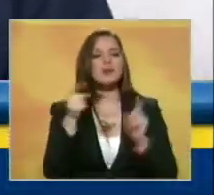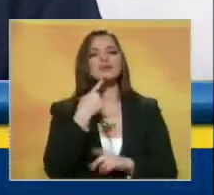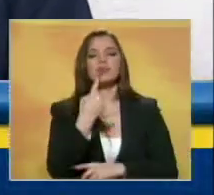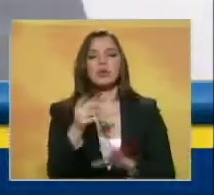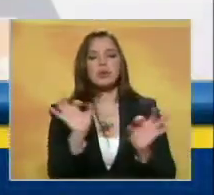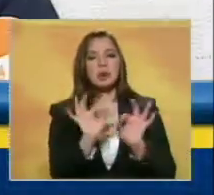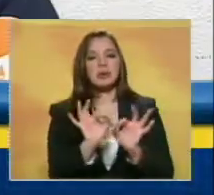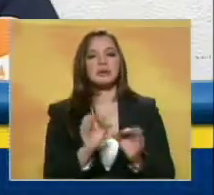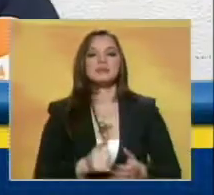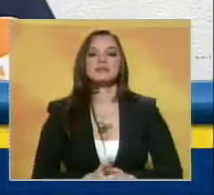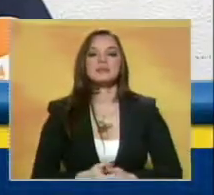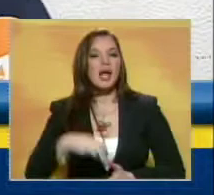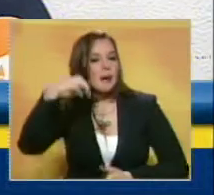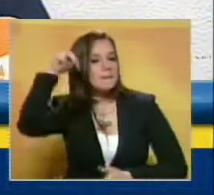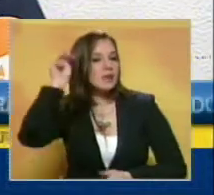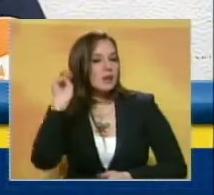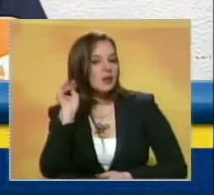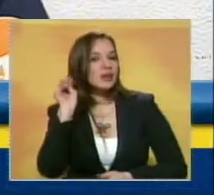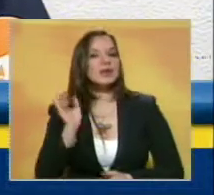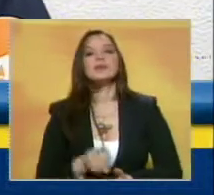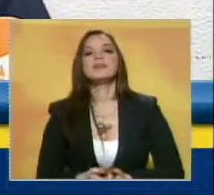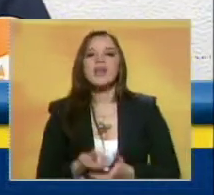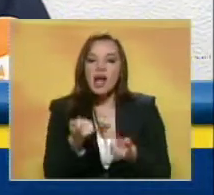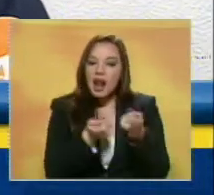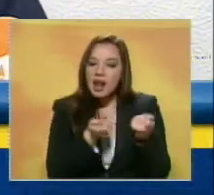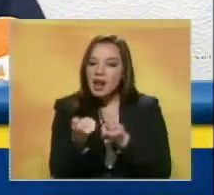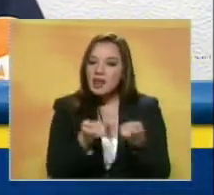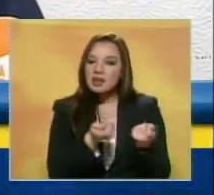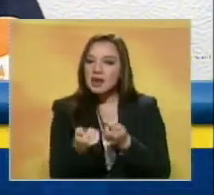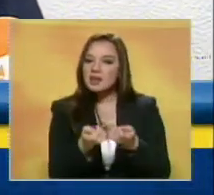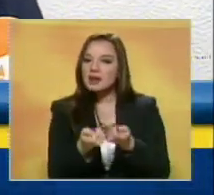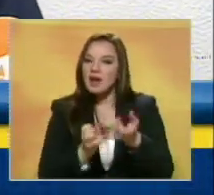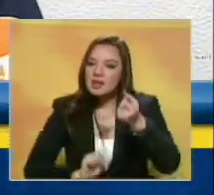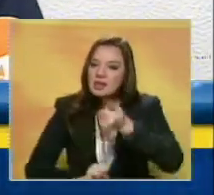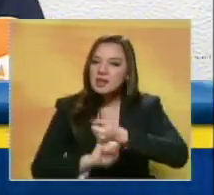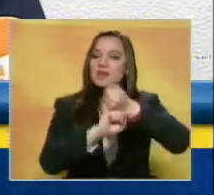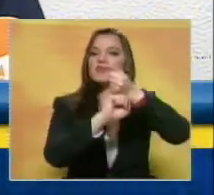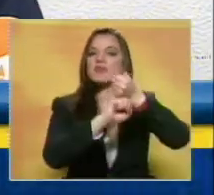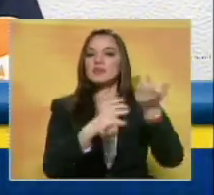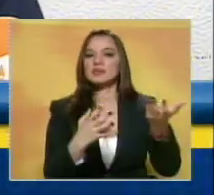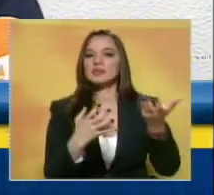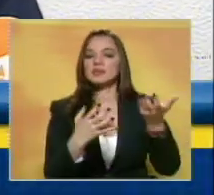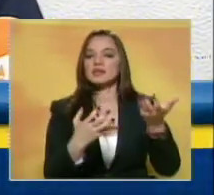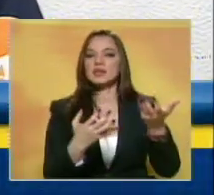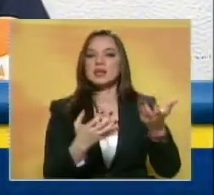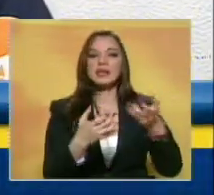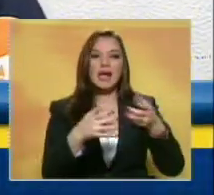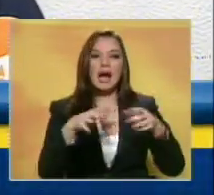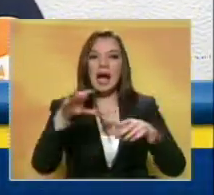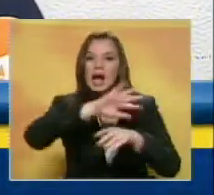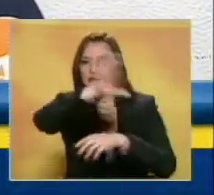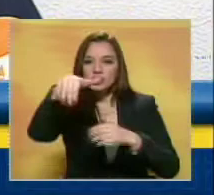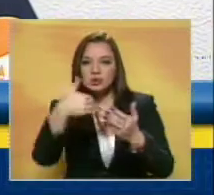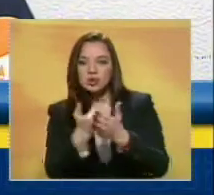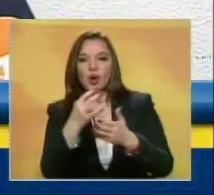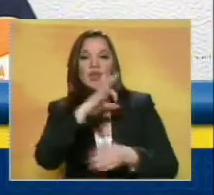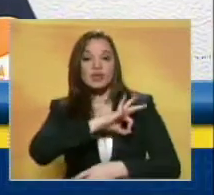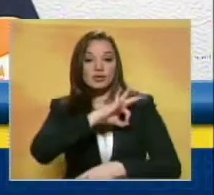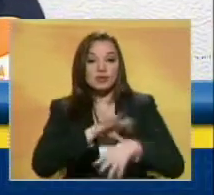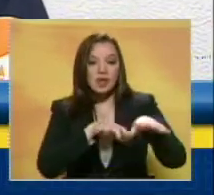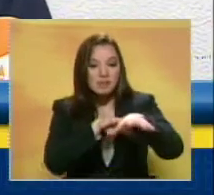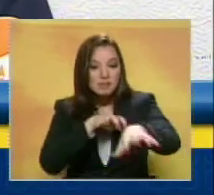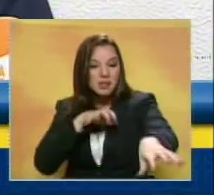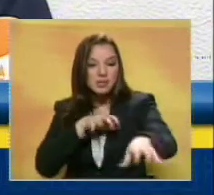sede. La estrategia de consolidar una mayoría social y política en el